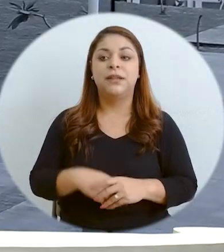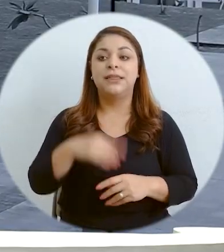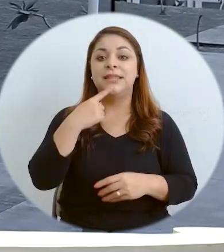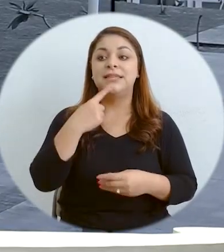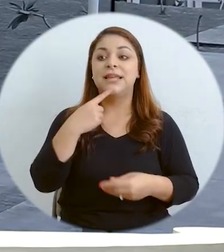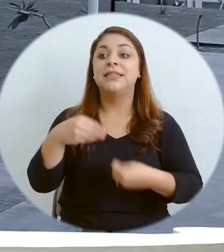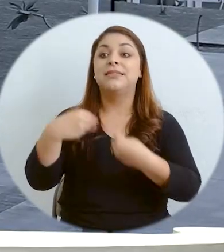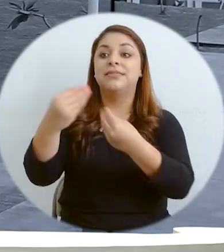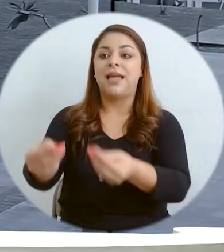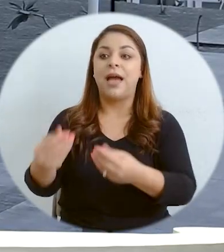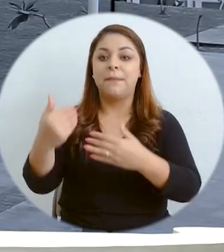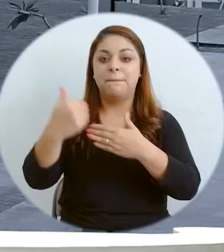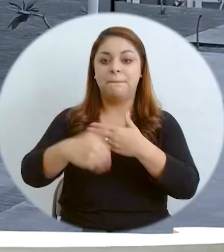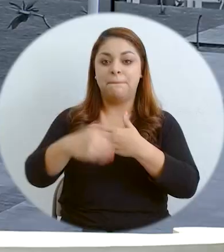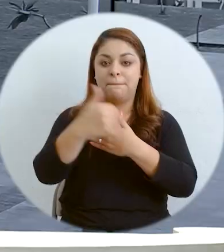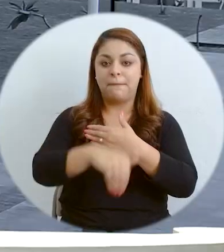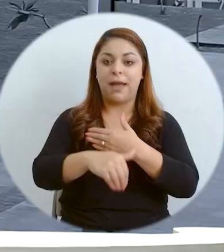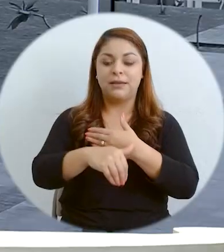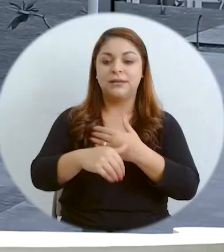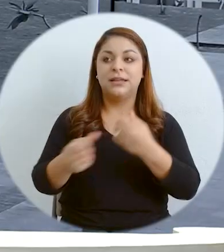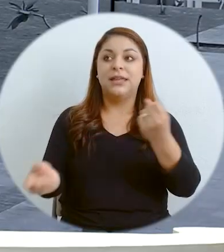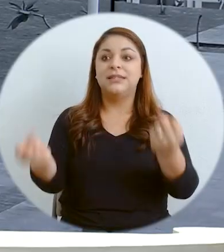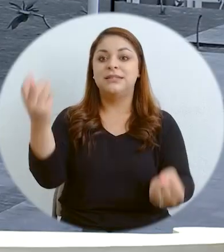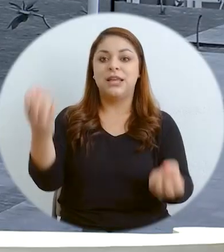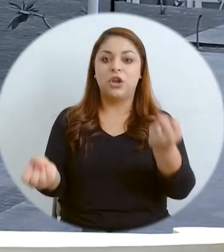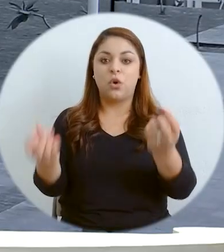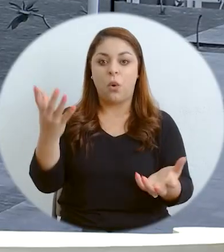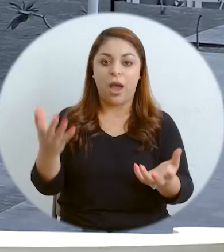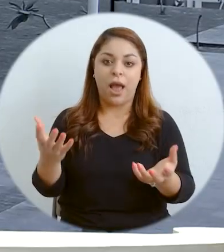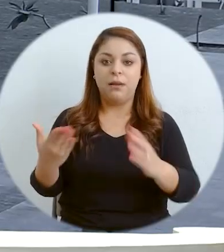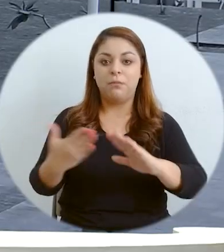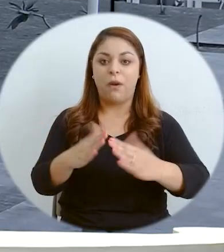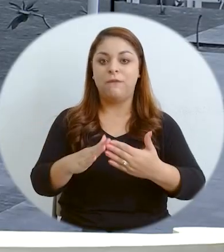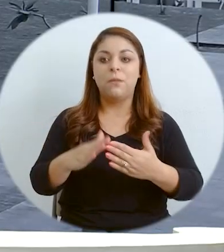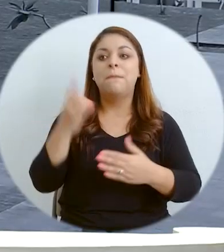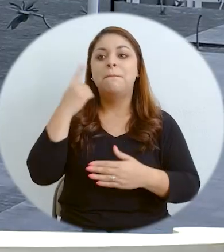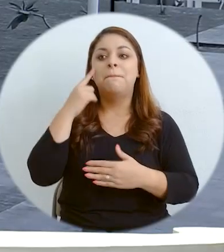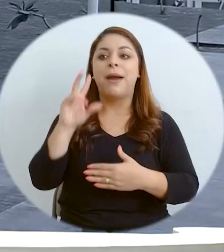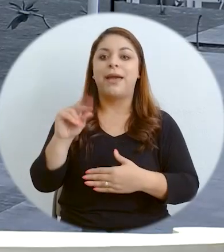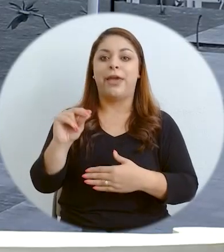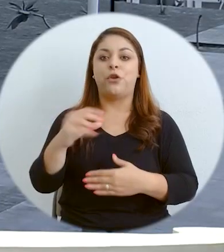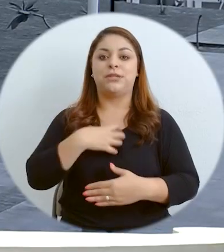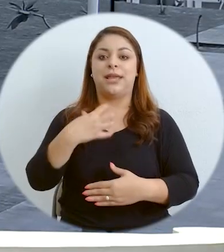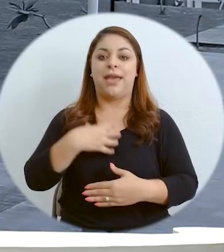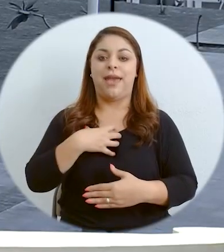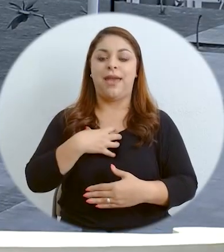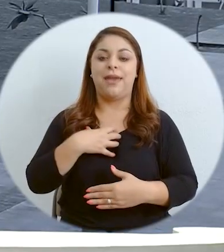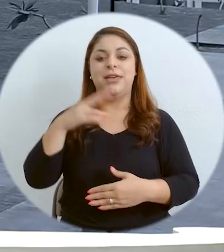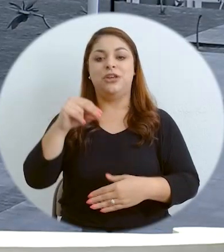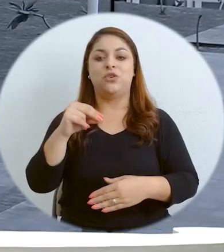y circo al pueblo para que no piense y para que no proteste. Entonces